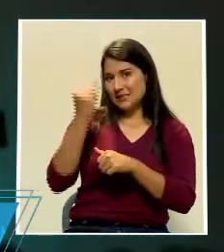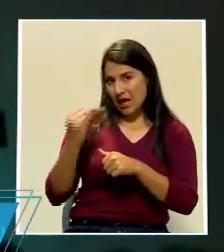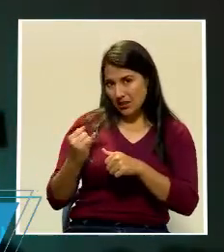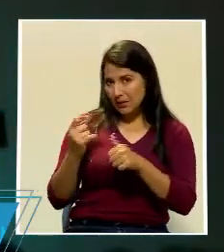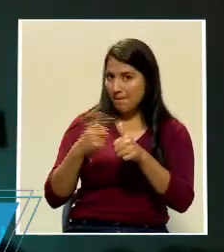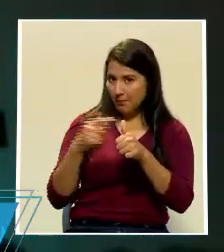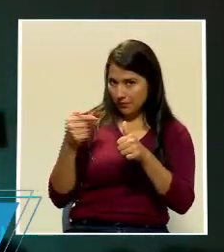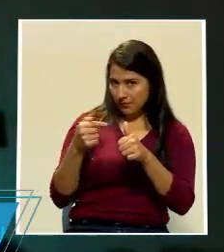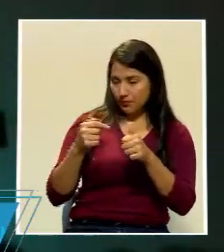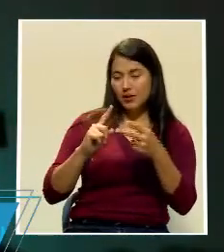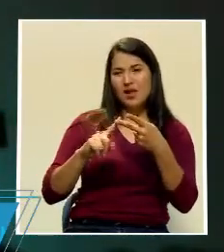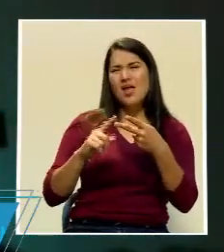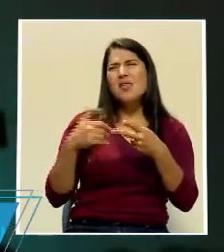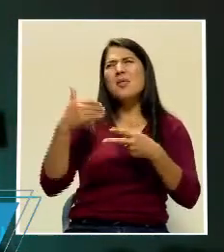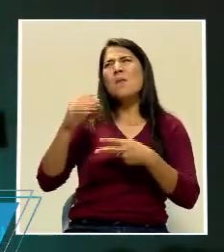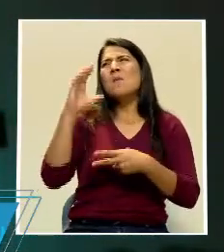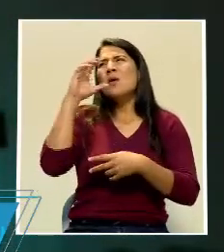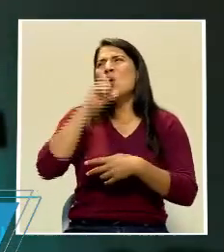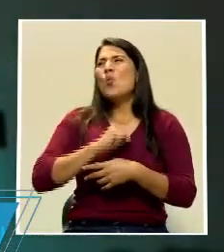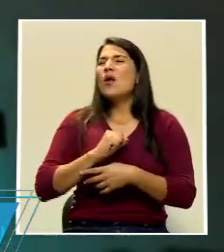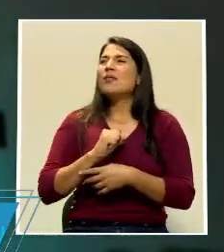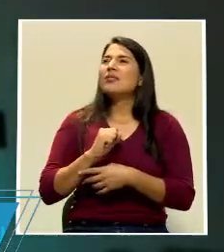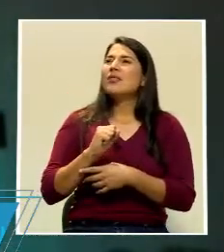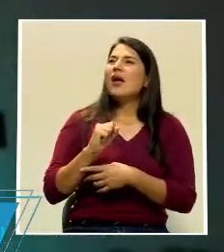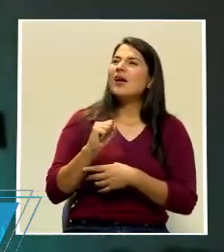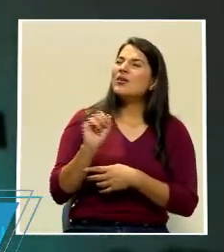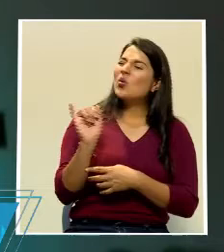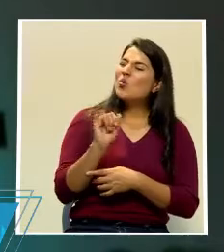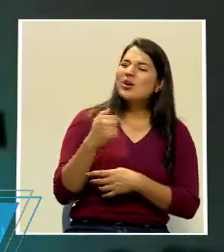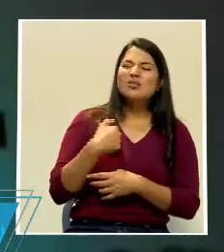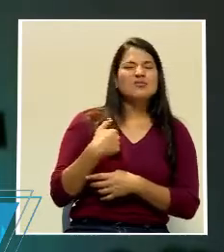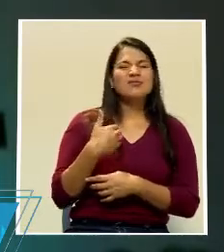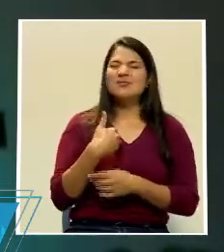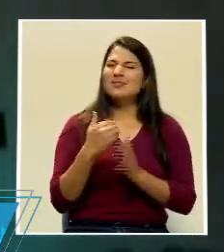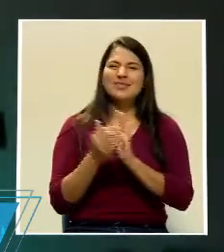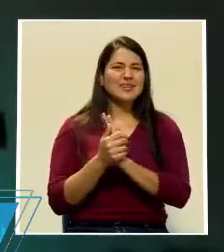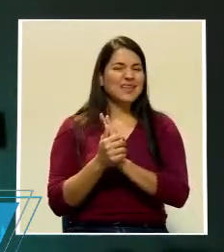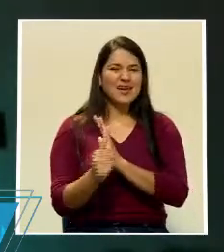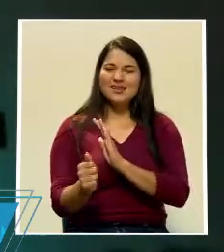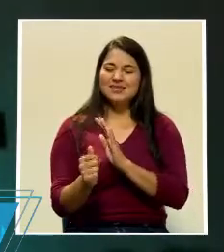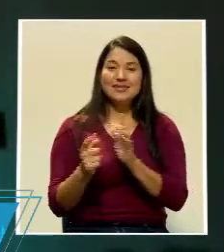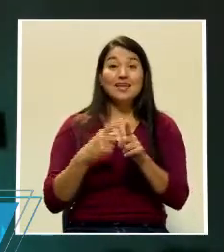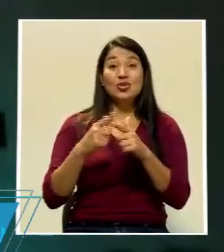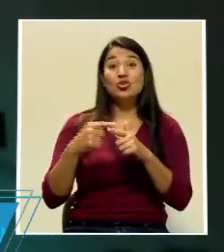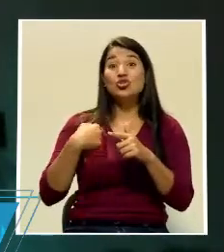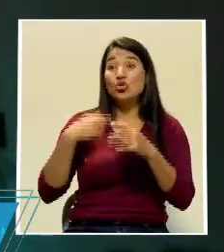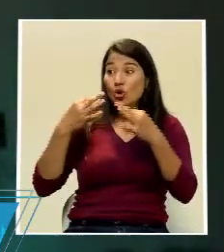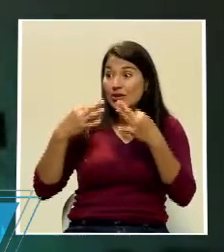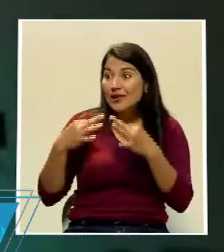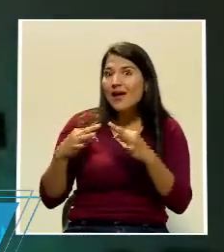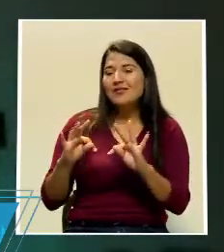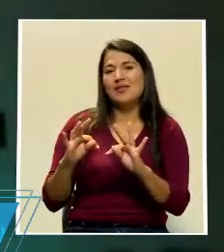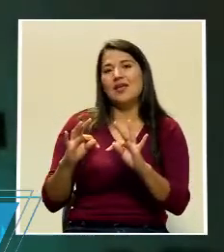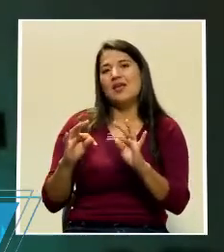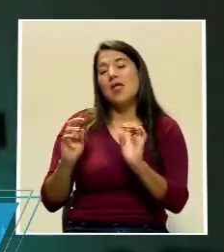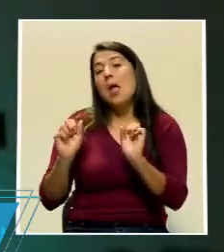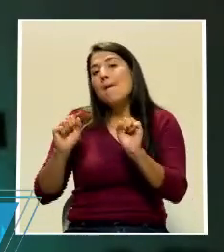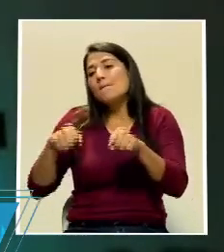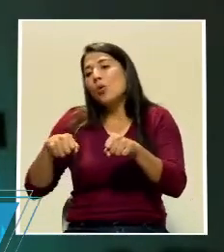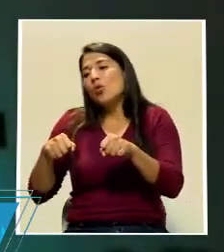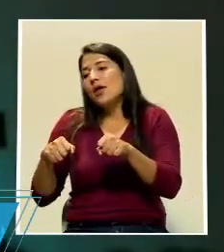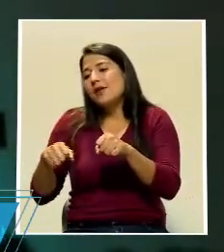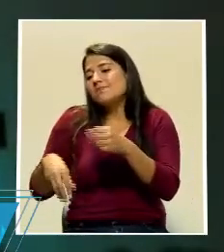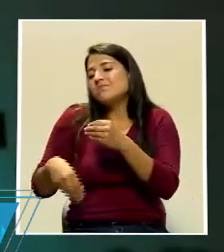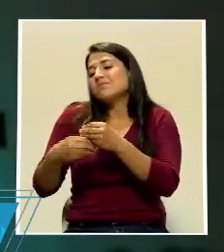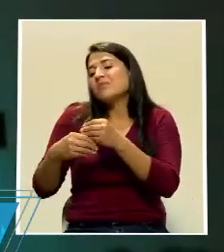me di cuenta que no tenía como suficiente talento. Entonces traté de complementarlo con la fotografía y como